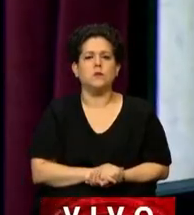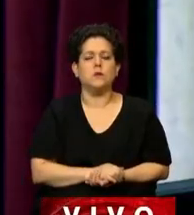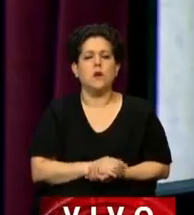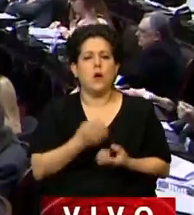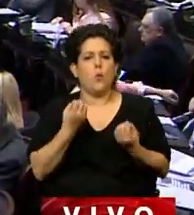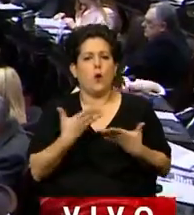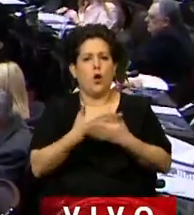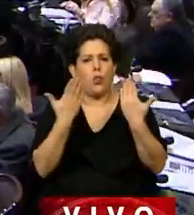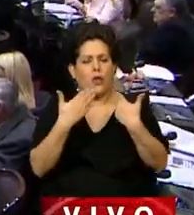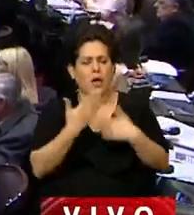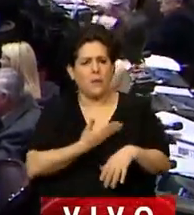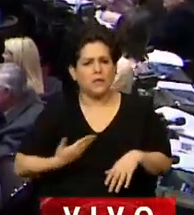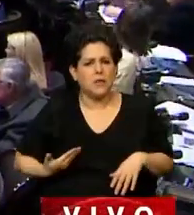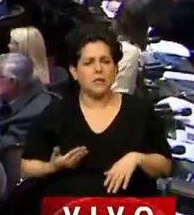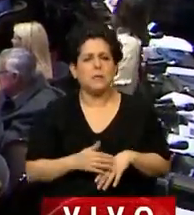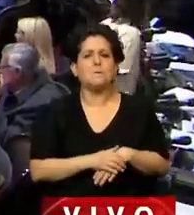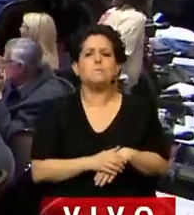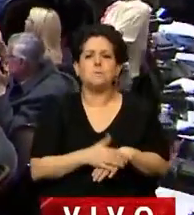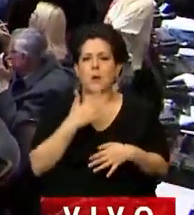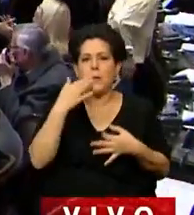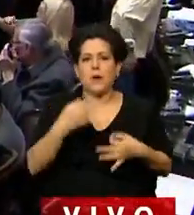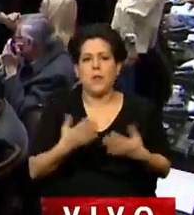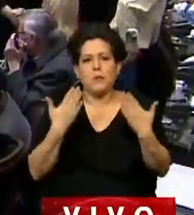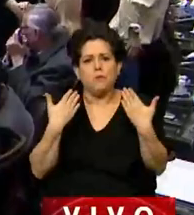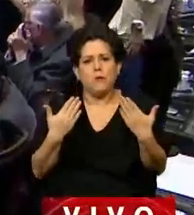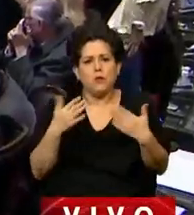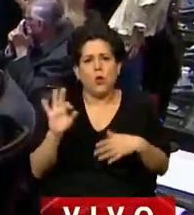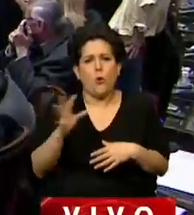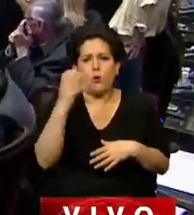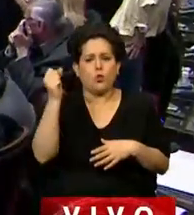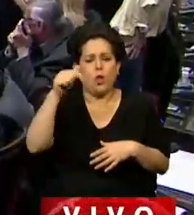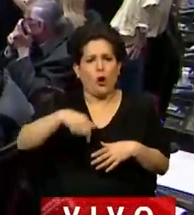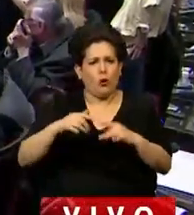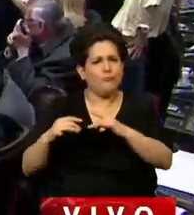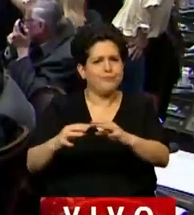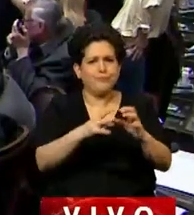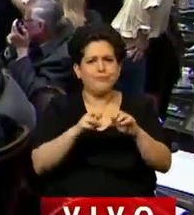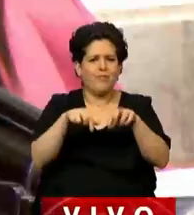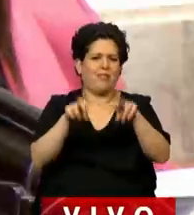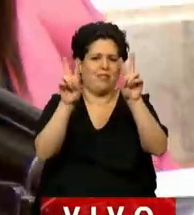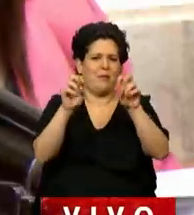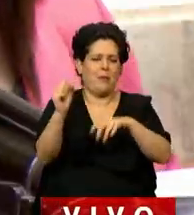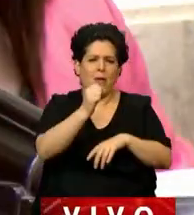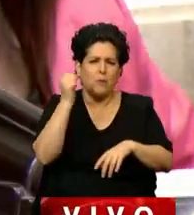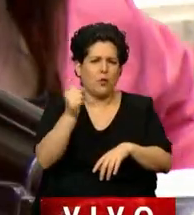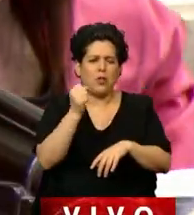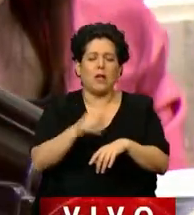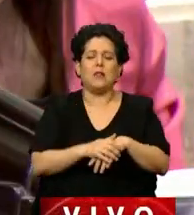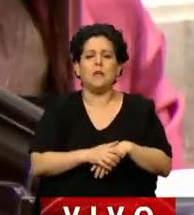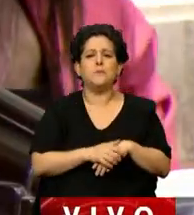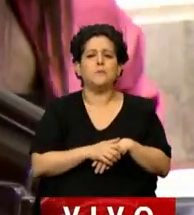Buenos días, presidente. La verdad que celebro la oportunidad de que hoy podemos estar tratando este tema tan importante, un